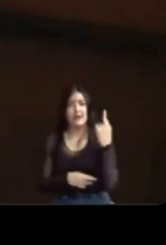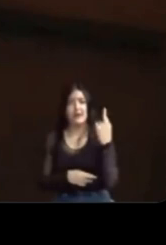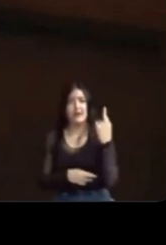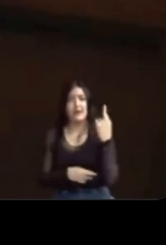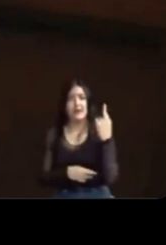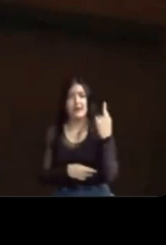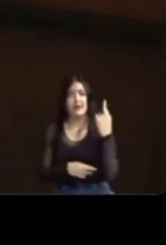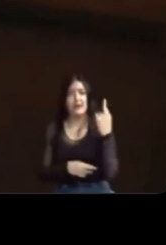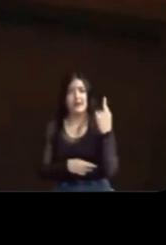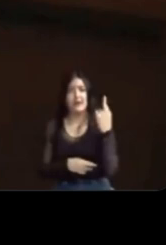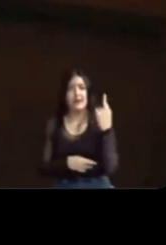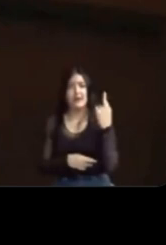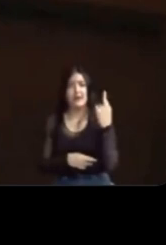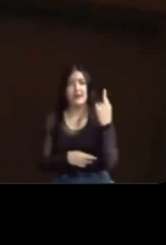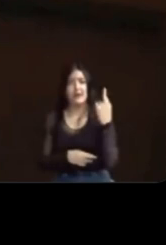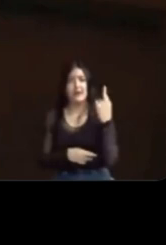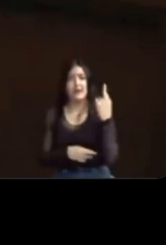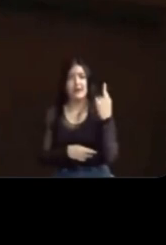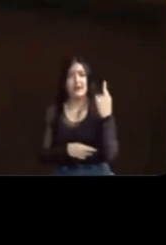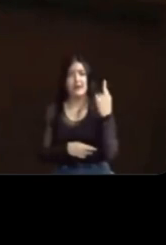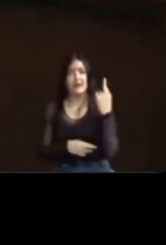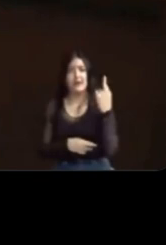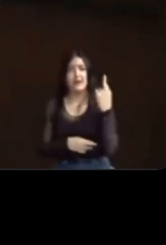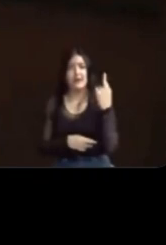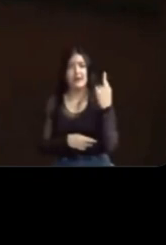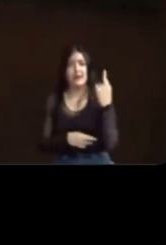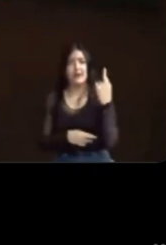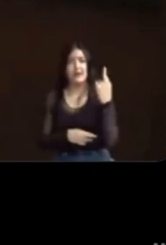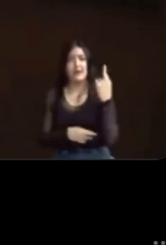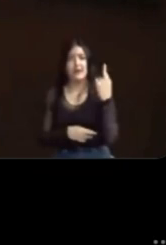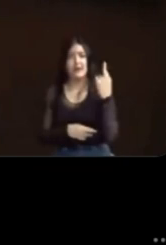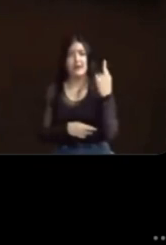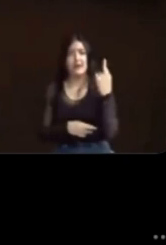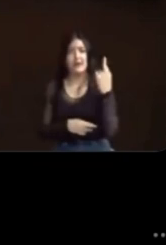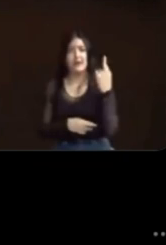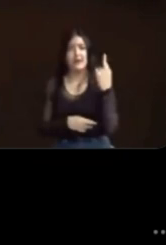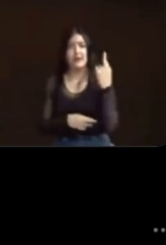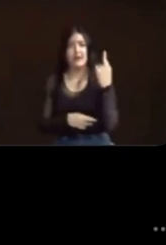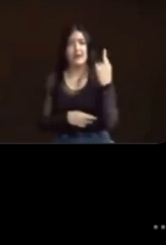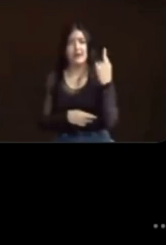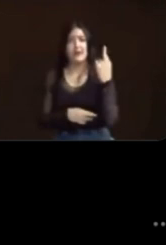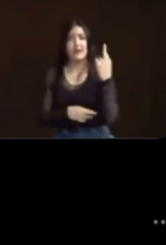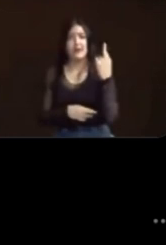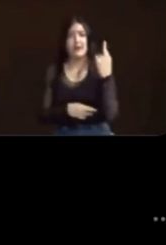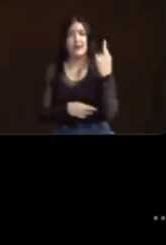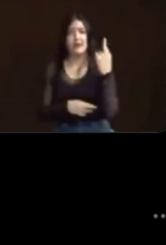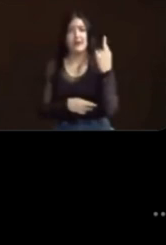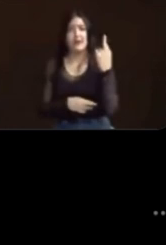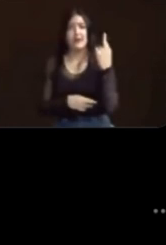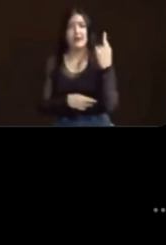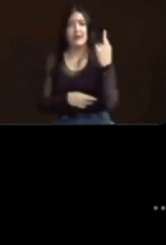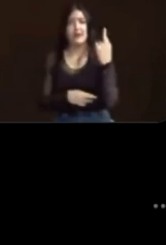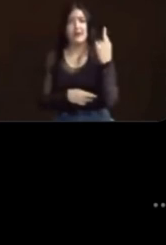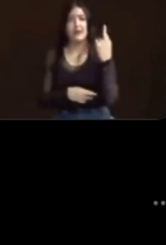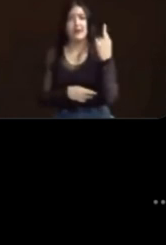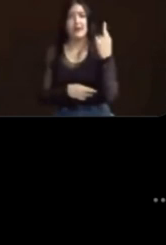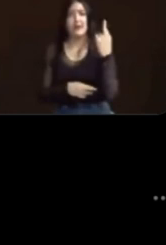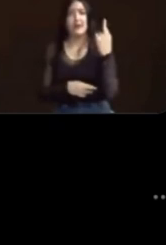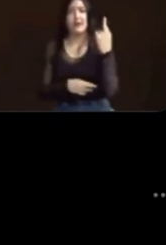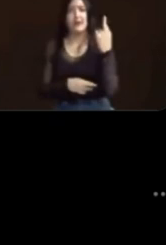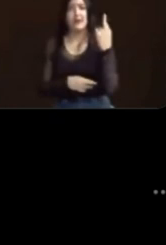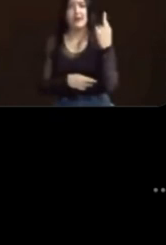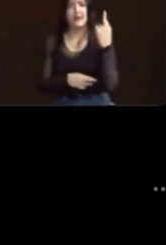tiempo, nosotros como colombianos que hemos vivido y hemos sufrido el terrorismo en carne propia, tenemos que ser